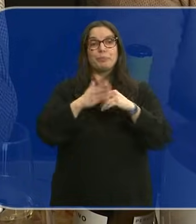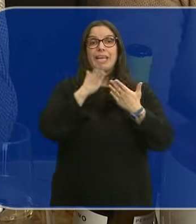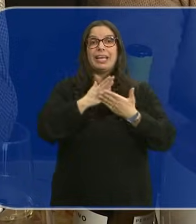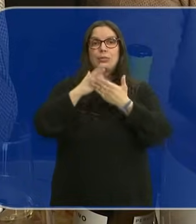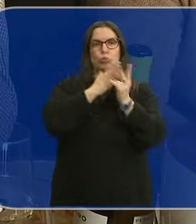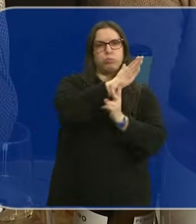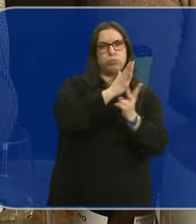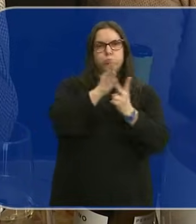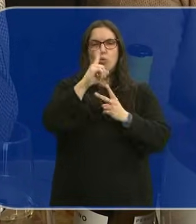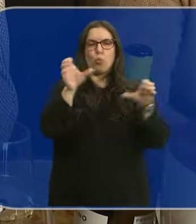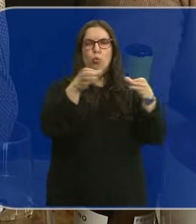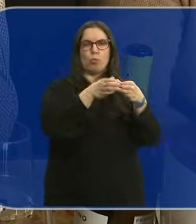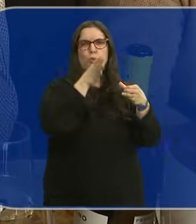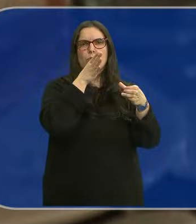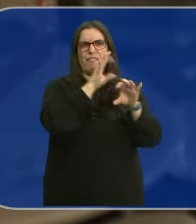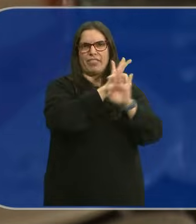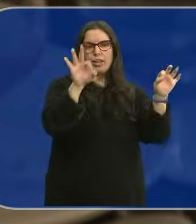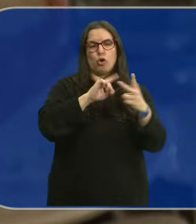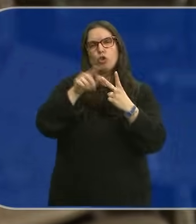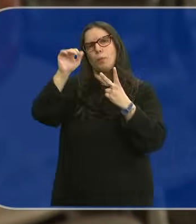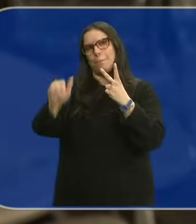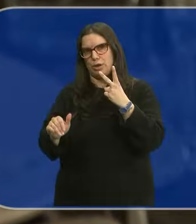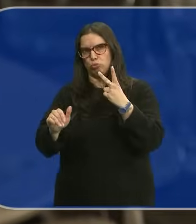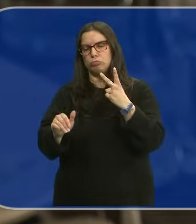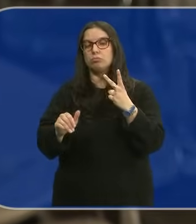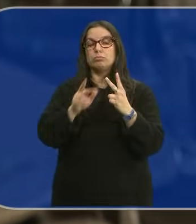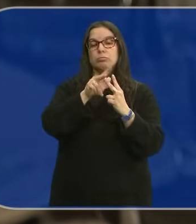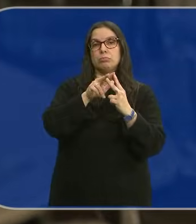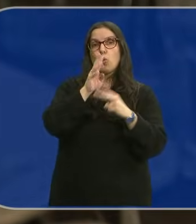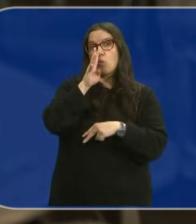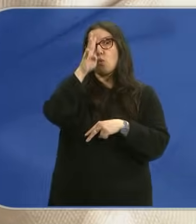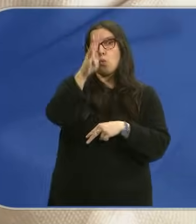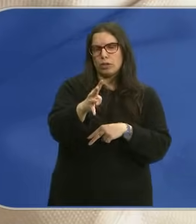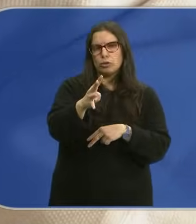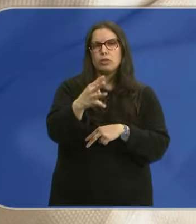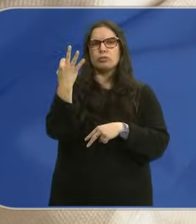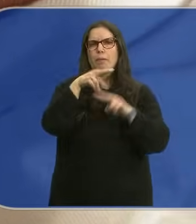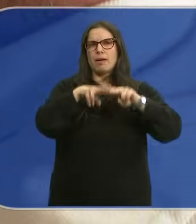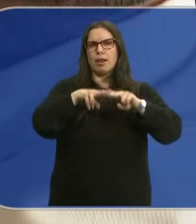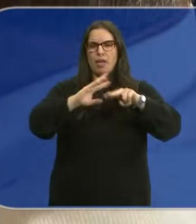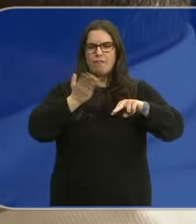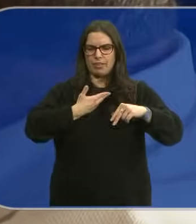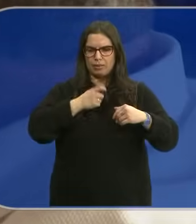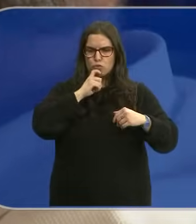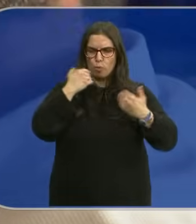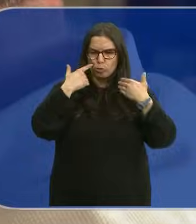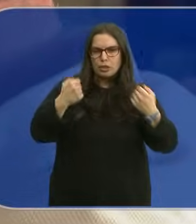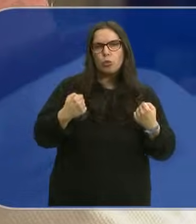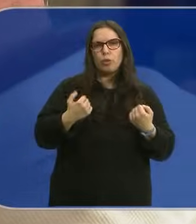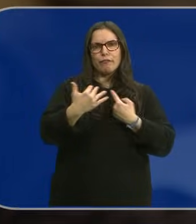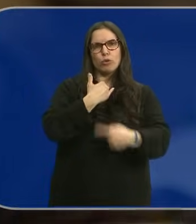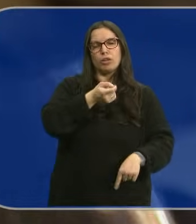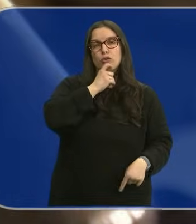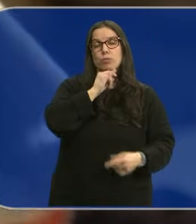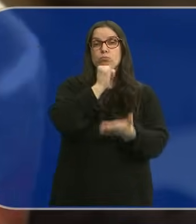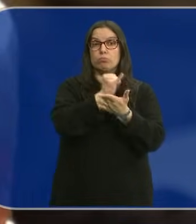sigue dos vías. Un grupo dejará de beber del todo y otro reducirá el consumo. A lo largo de 4 años se analiza el impacto en la salud de cada estrategia.